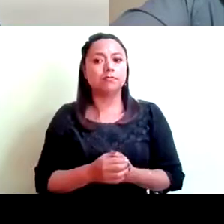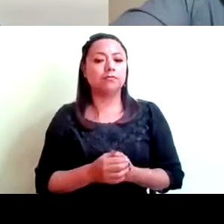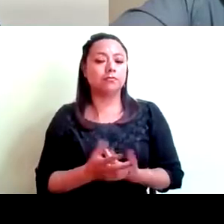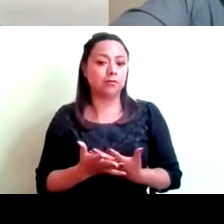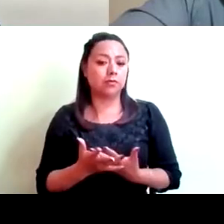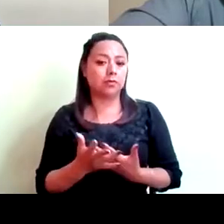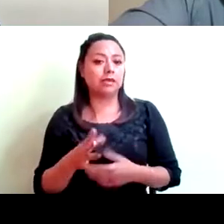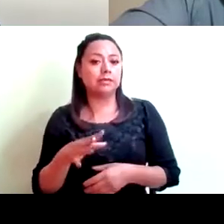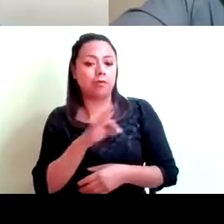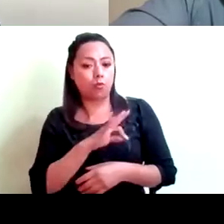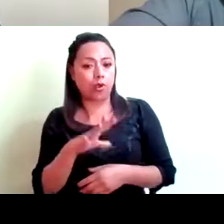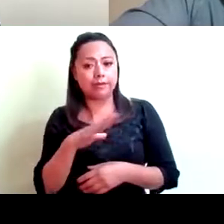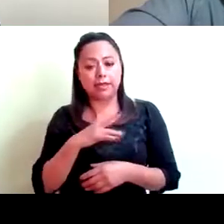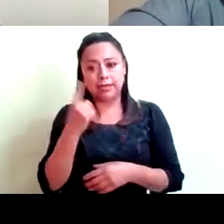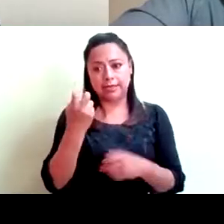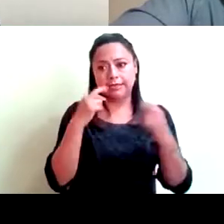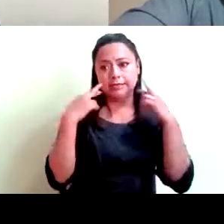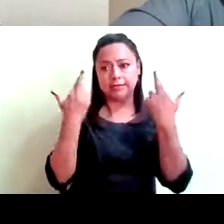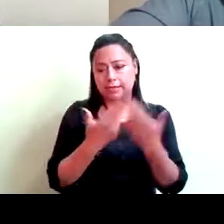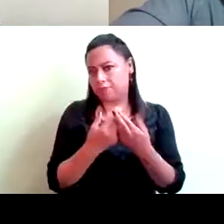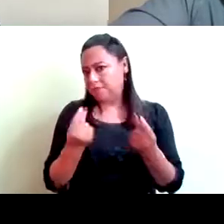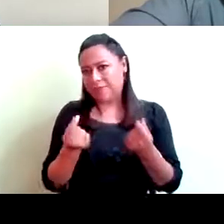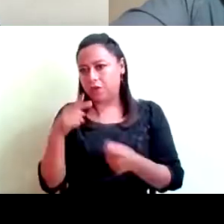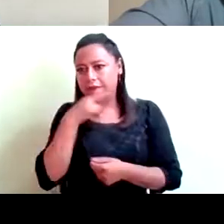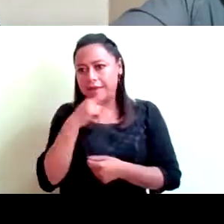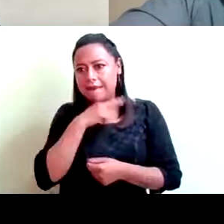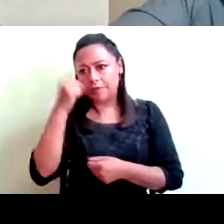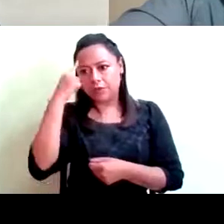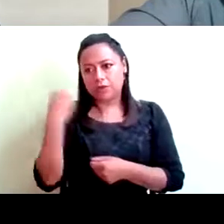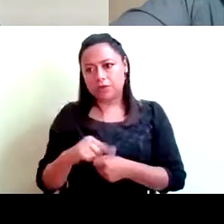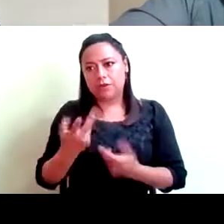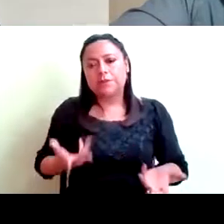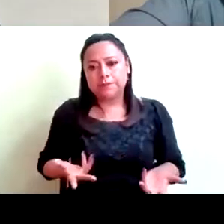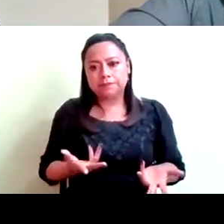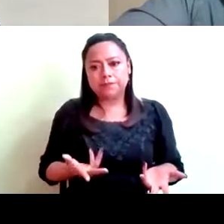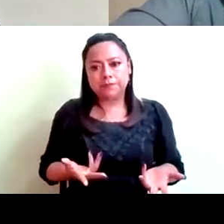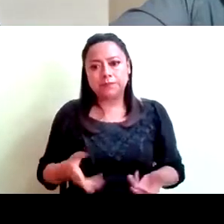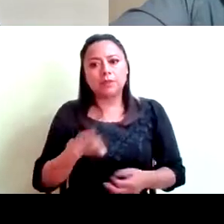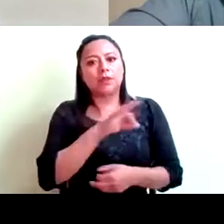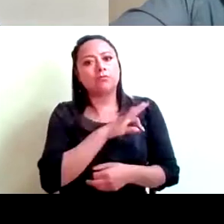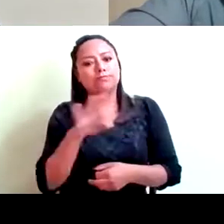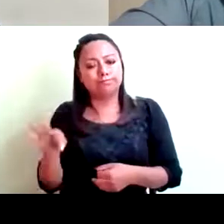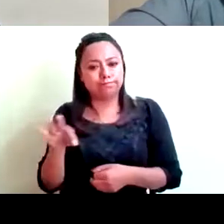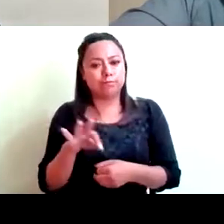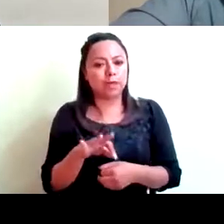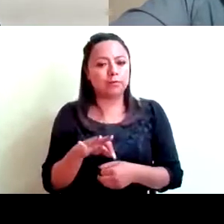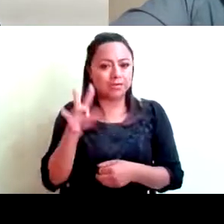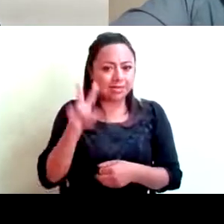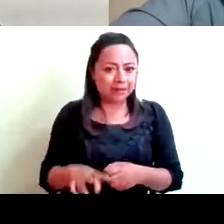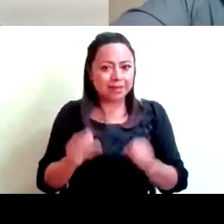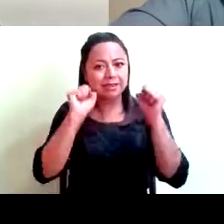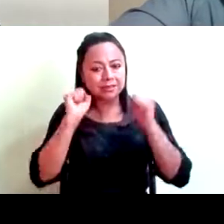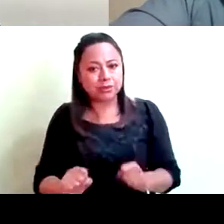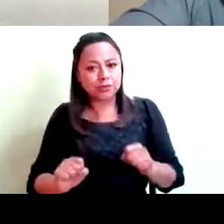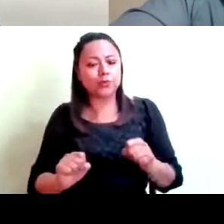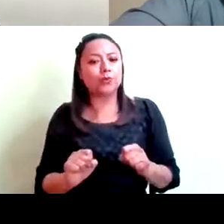reunión a la brevedad posible, pues para tener claridad y certeza de qué es lo que va a